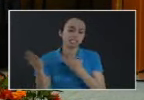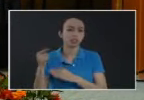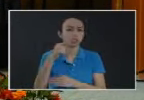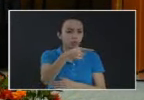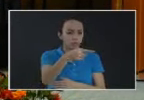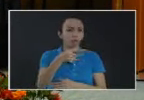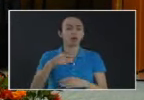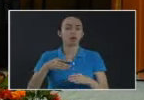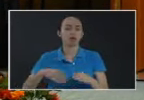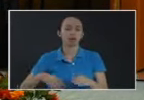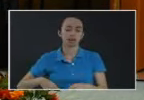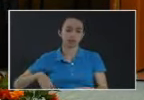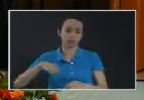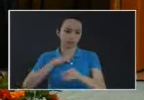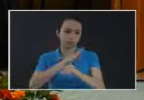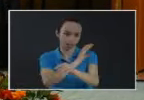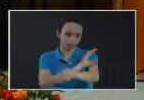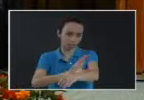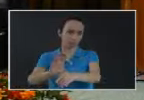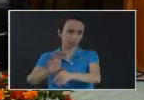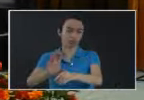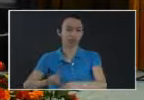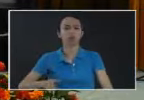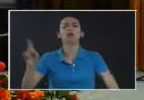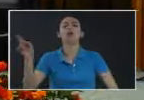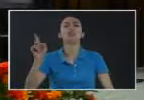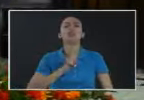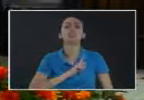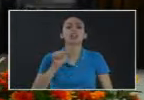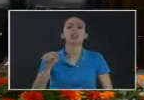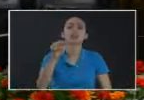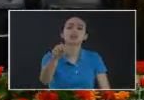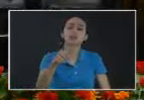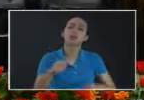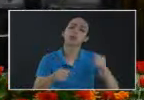perseverancia? Y ahí me dijo, ¿dónde está tu carro?